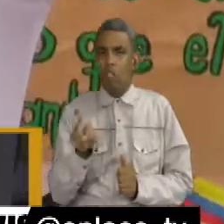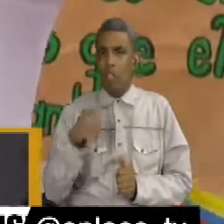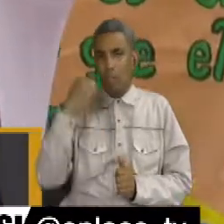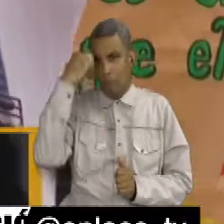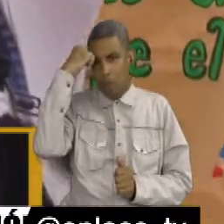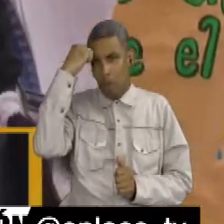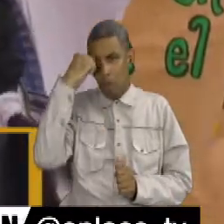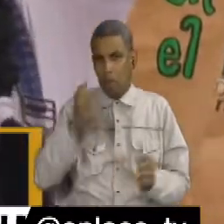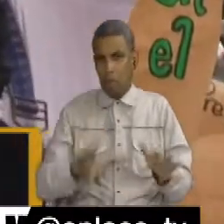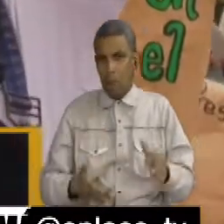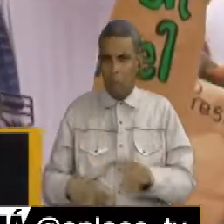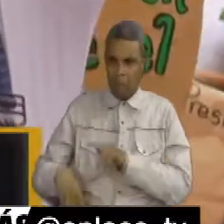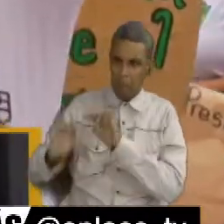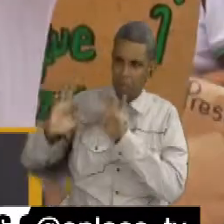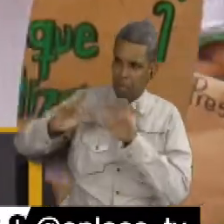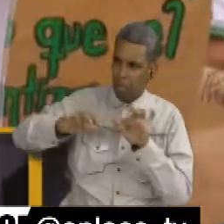menos